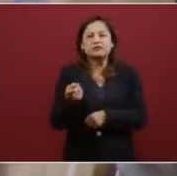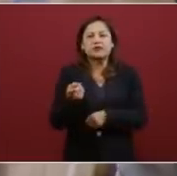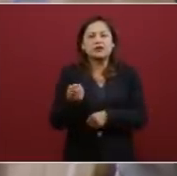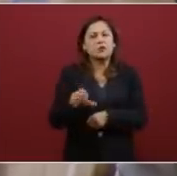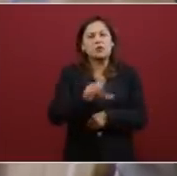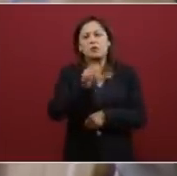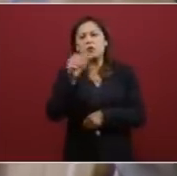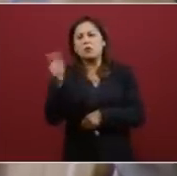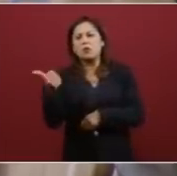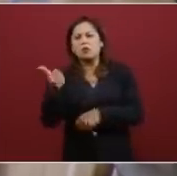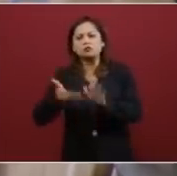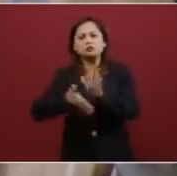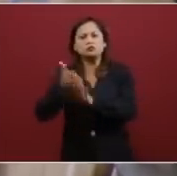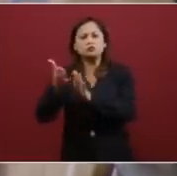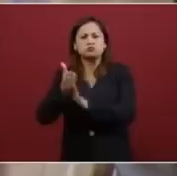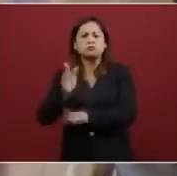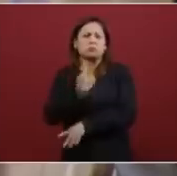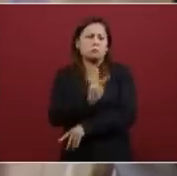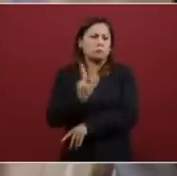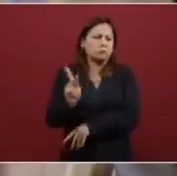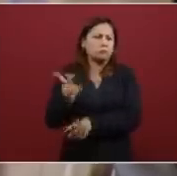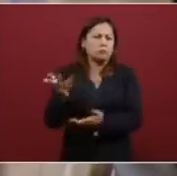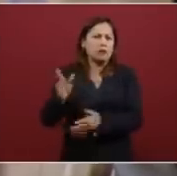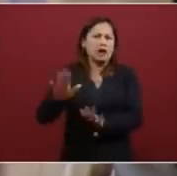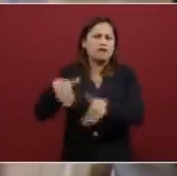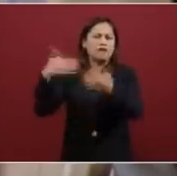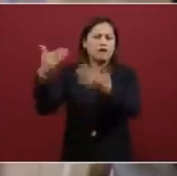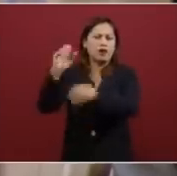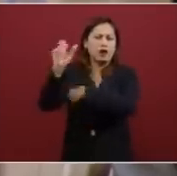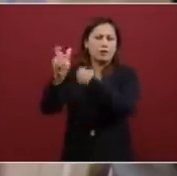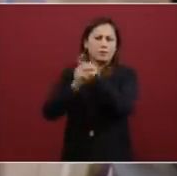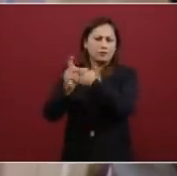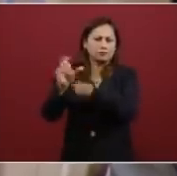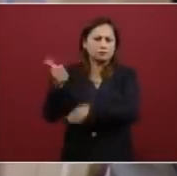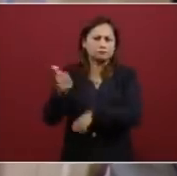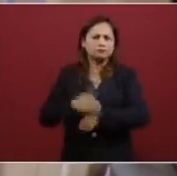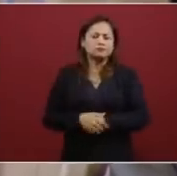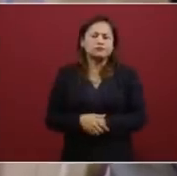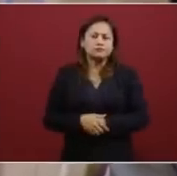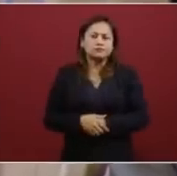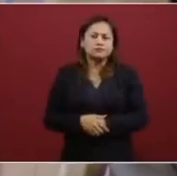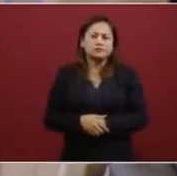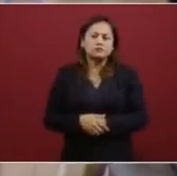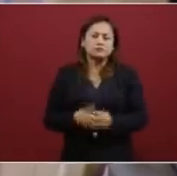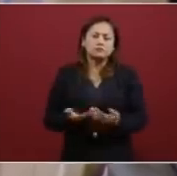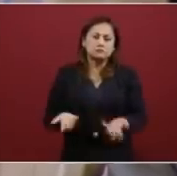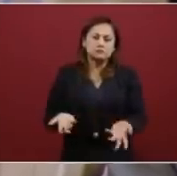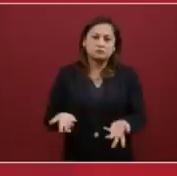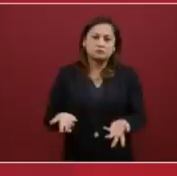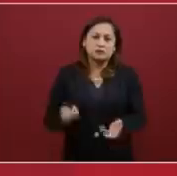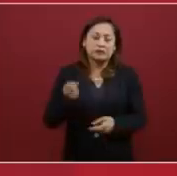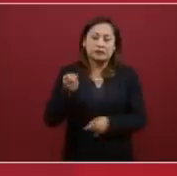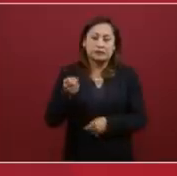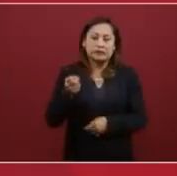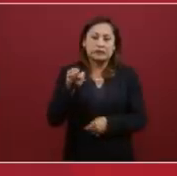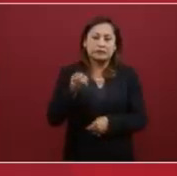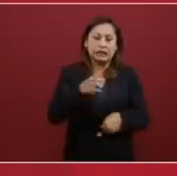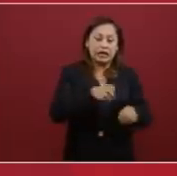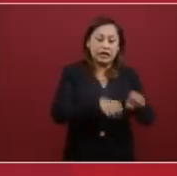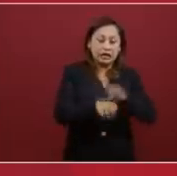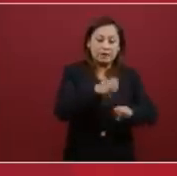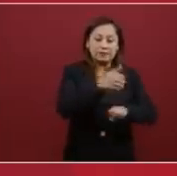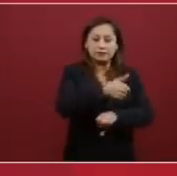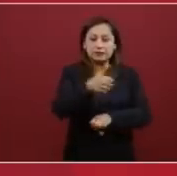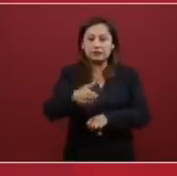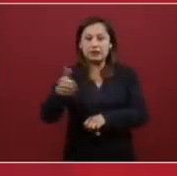obras de ese tipo en el extranjero y bueno, cada una de ellas tiene antecedentes penales por